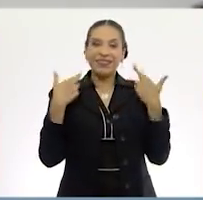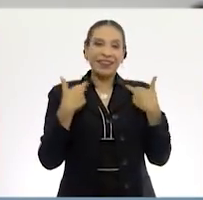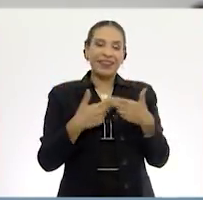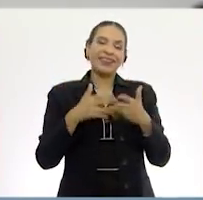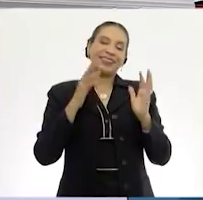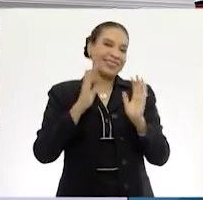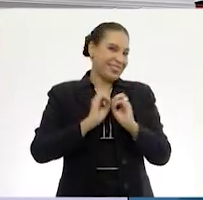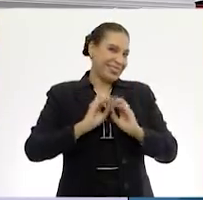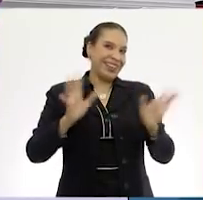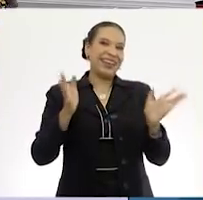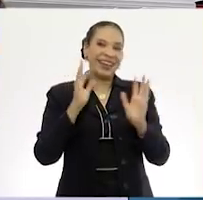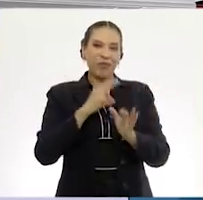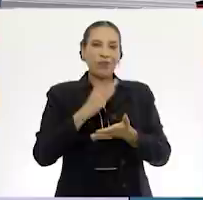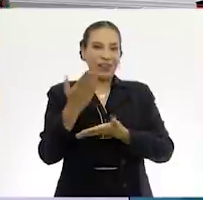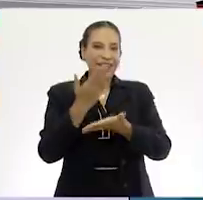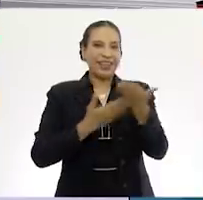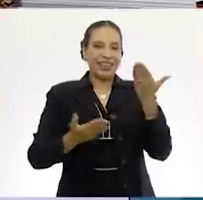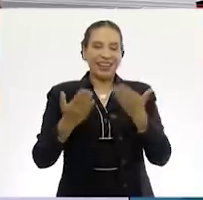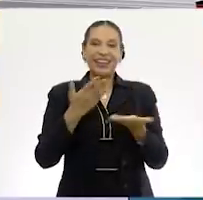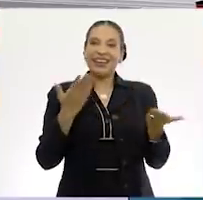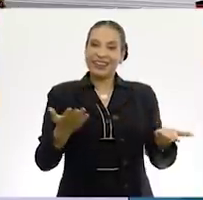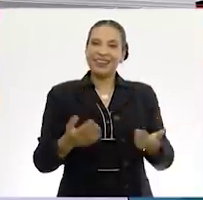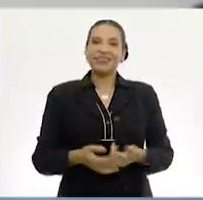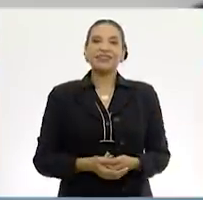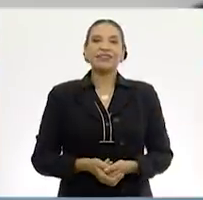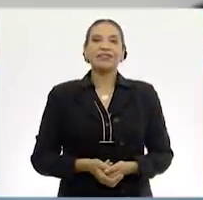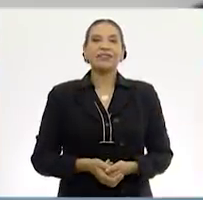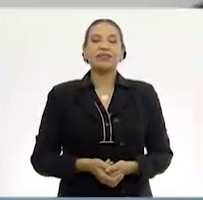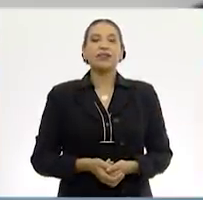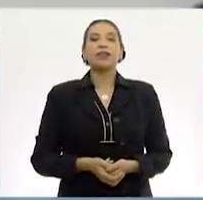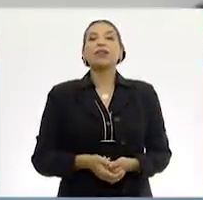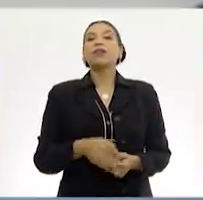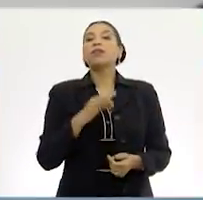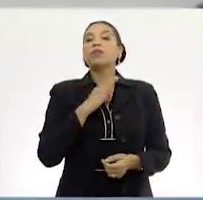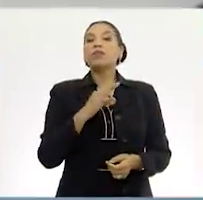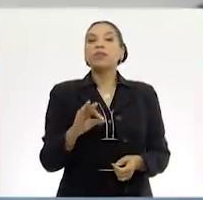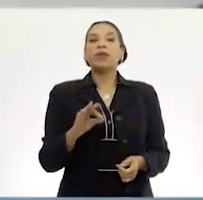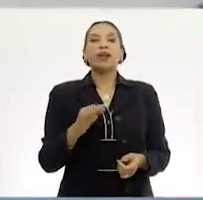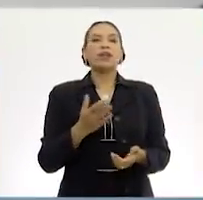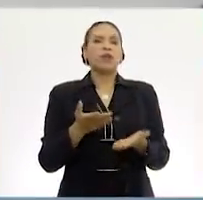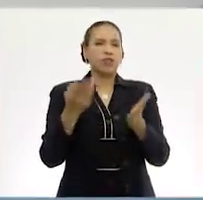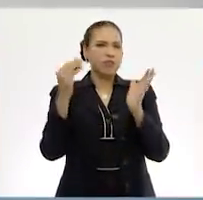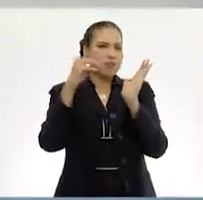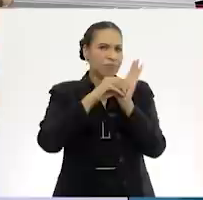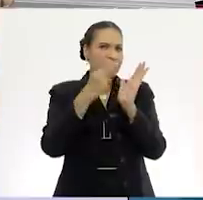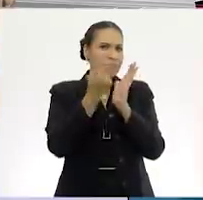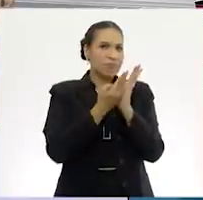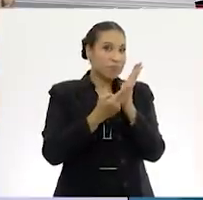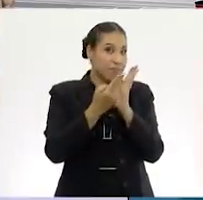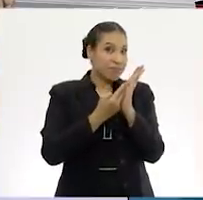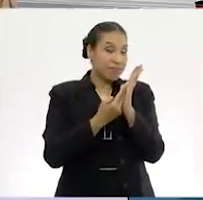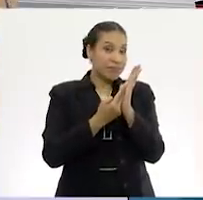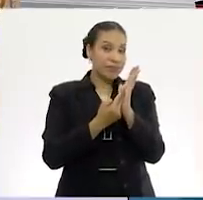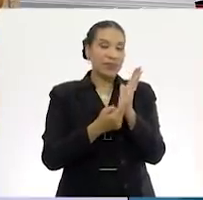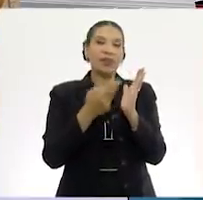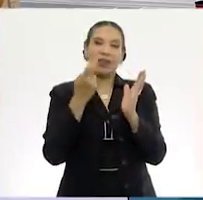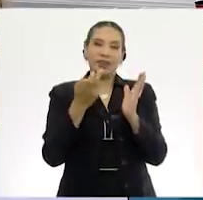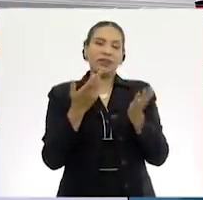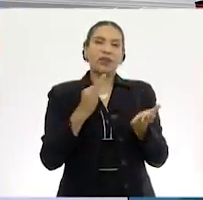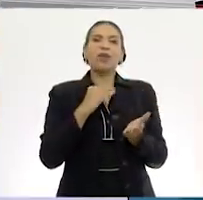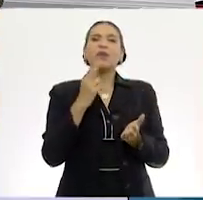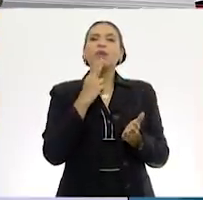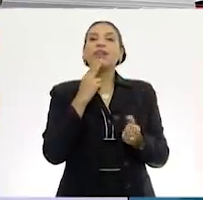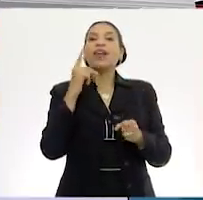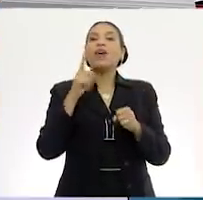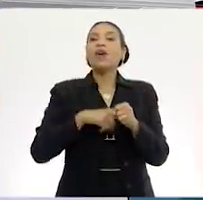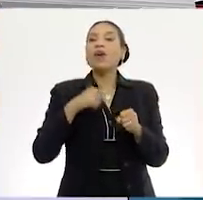Claro que sí, ya lo puedes compartir. ¿Y le puedo agregar un dibujito? Así es, y aquí es la parte donde vamos a utilizar